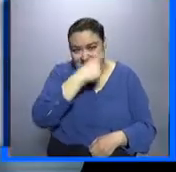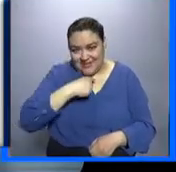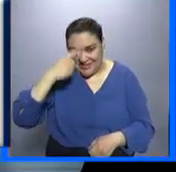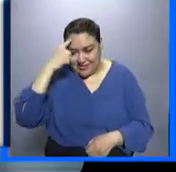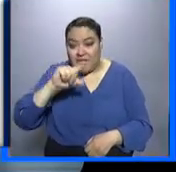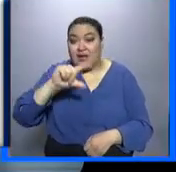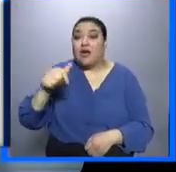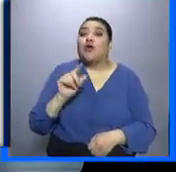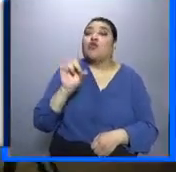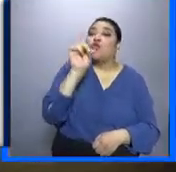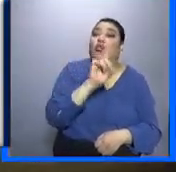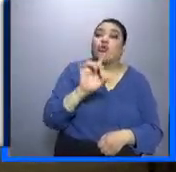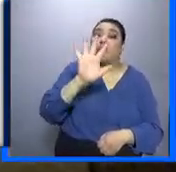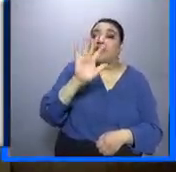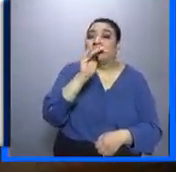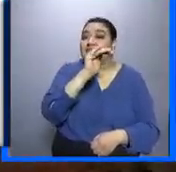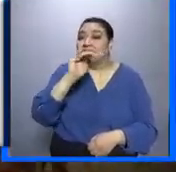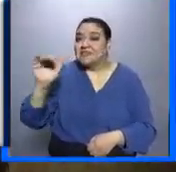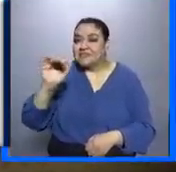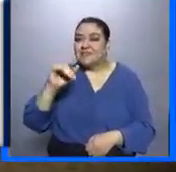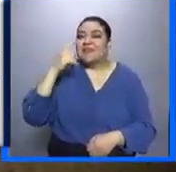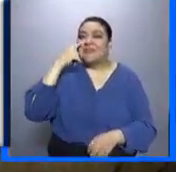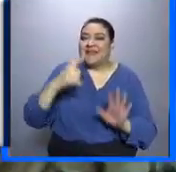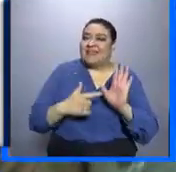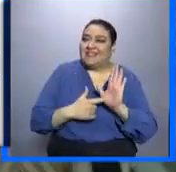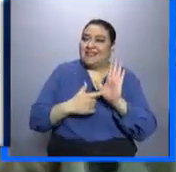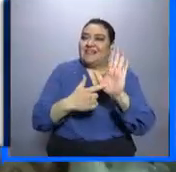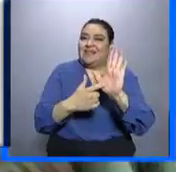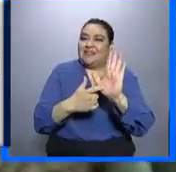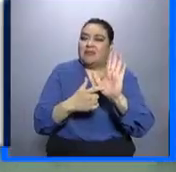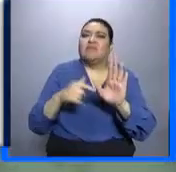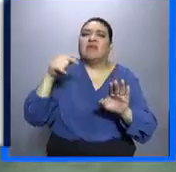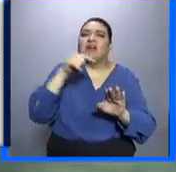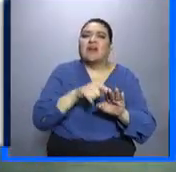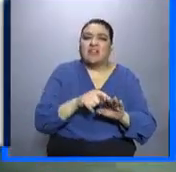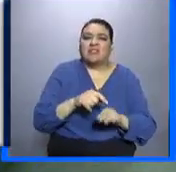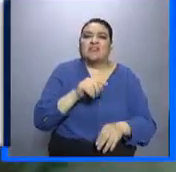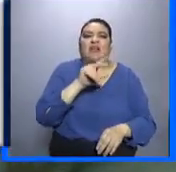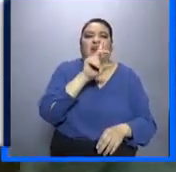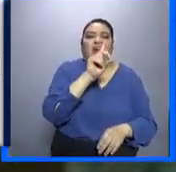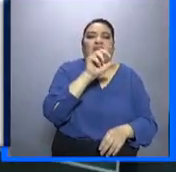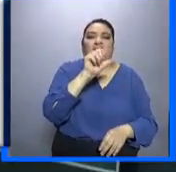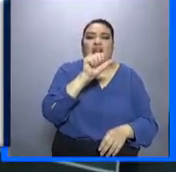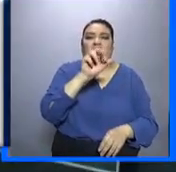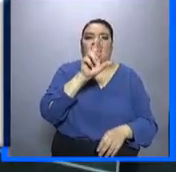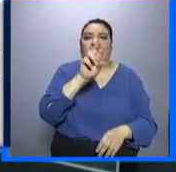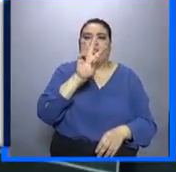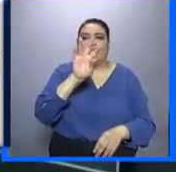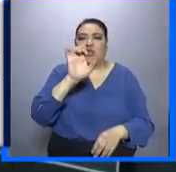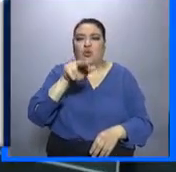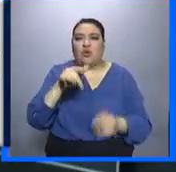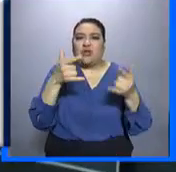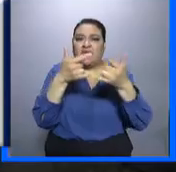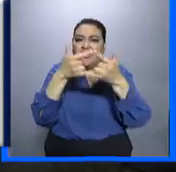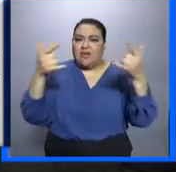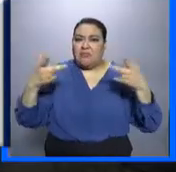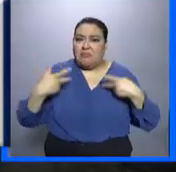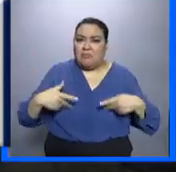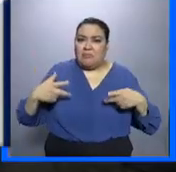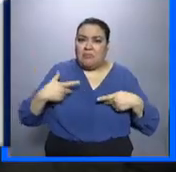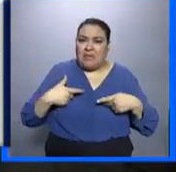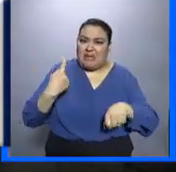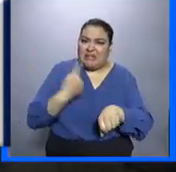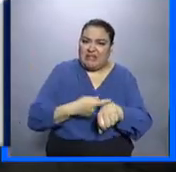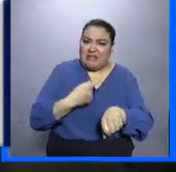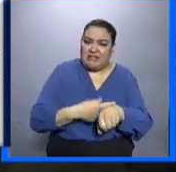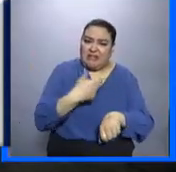las 17:30 horas le presentamos Tras la huella de Darwin, un caso médico de contagios masivos de